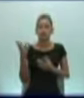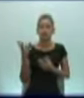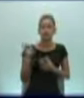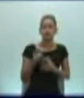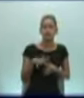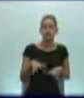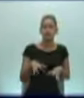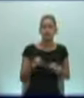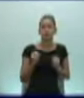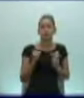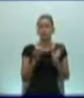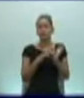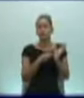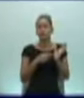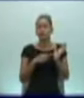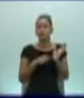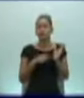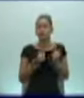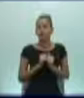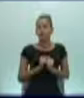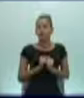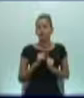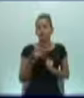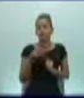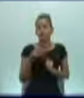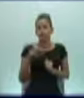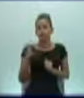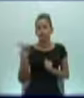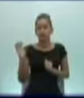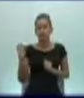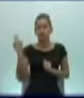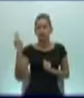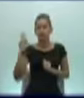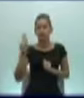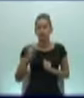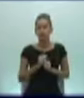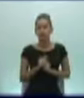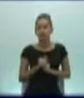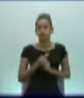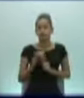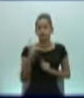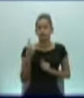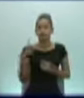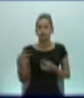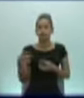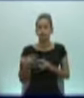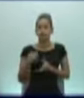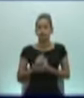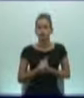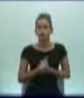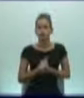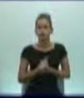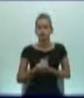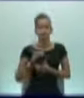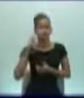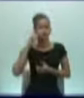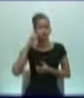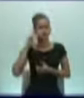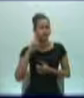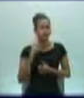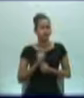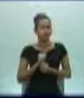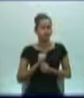Fíjense que no es más que aplicar el significado de la fracción. Recuerden que cuando trabajamos las